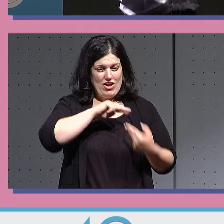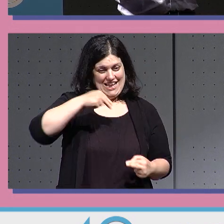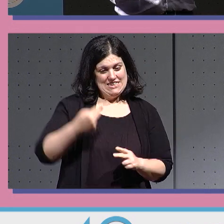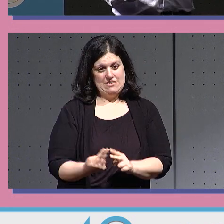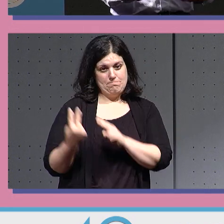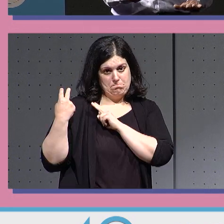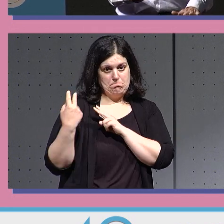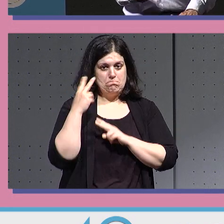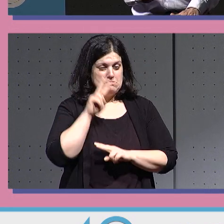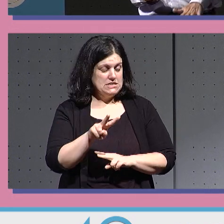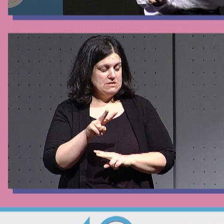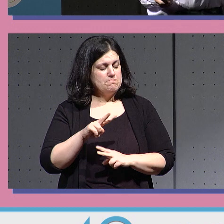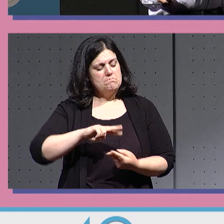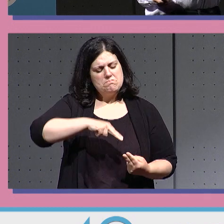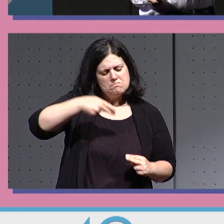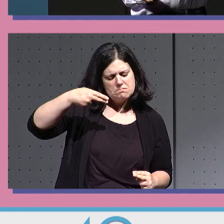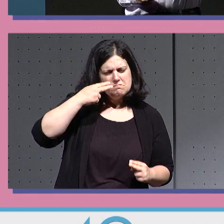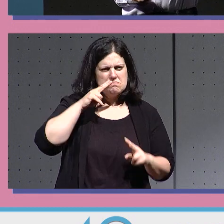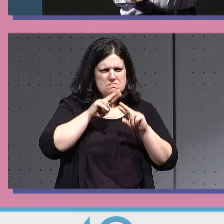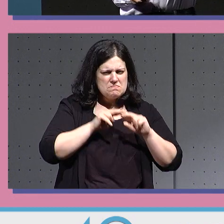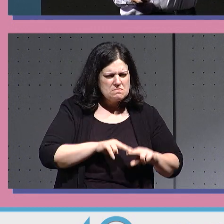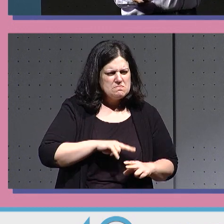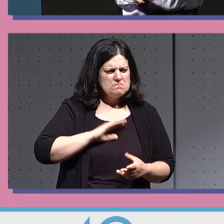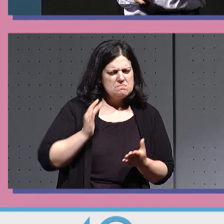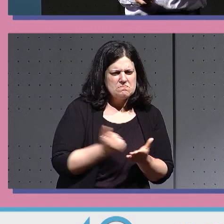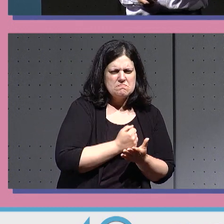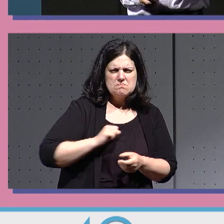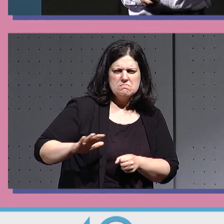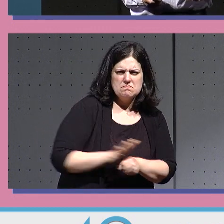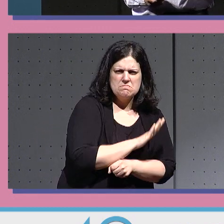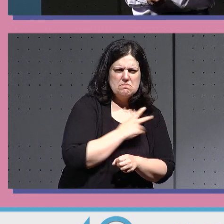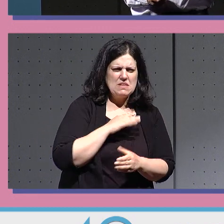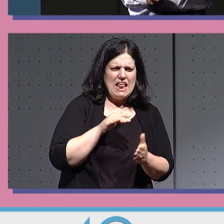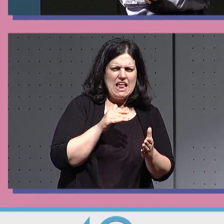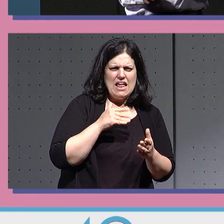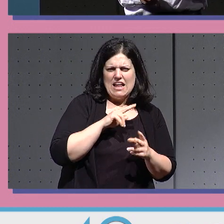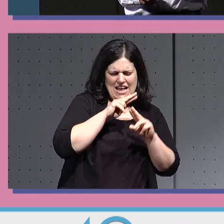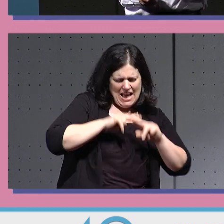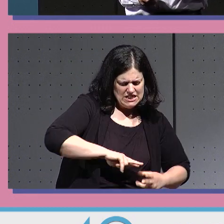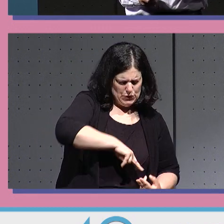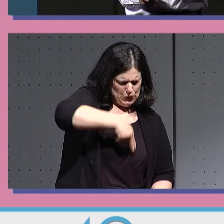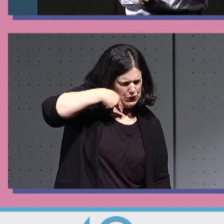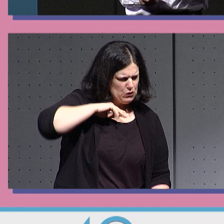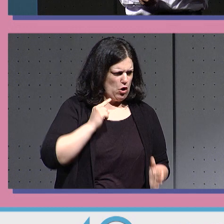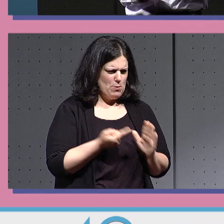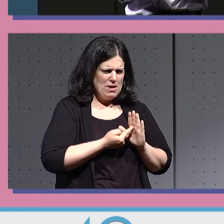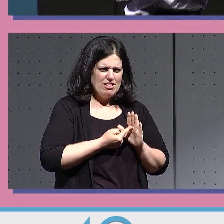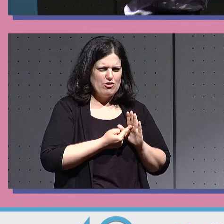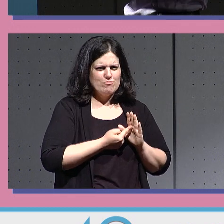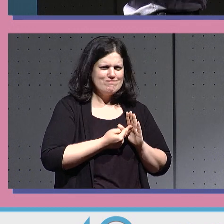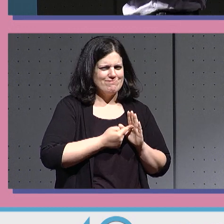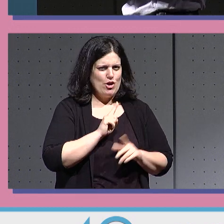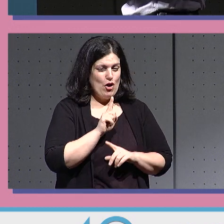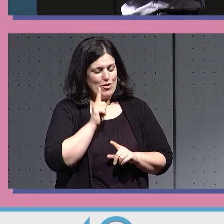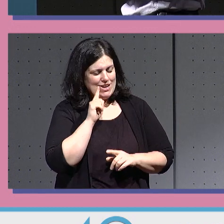No afectan por igual a todos los genes a los 22.000 genes del libro, La mayor parte son genes de